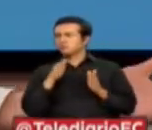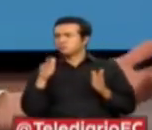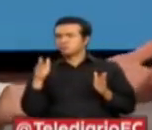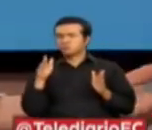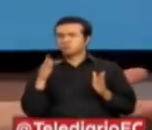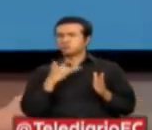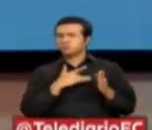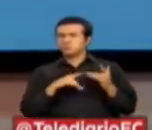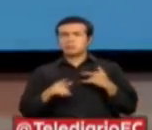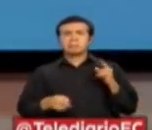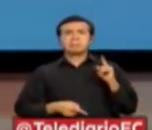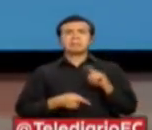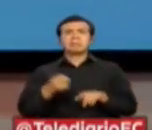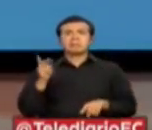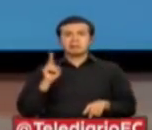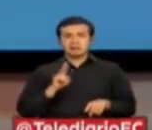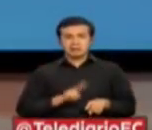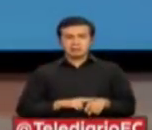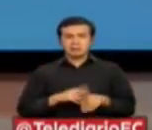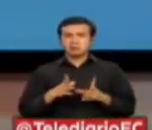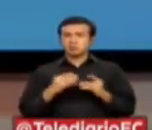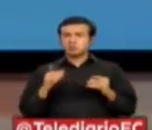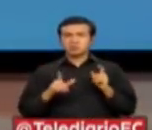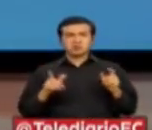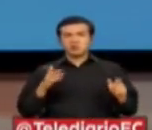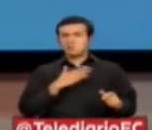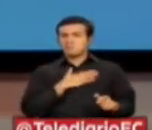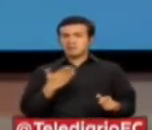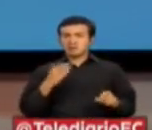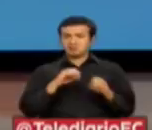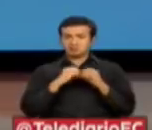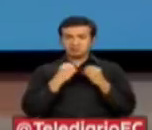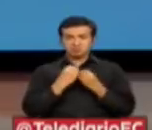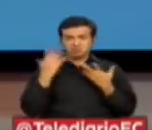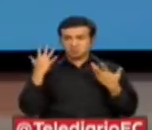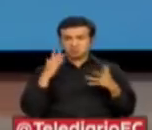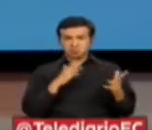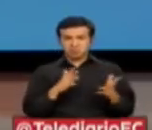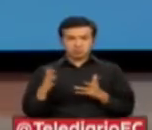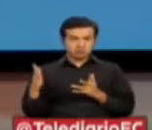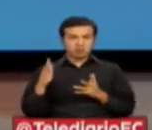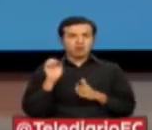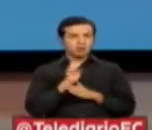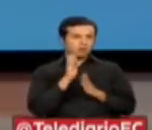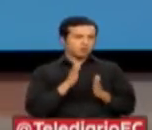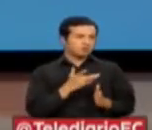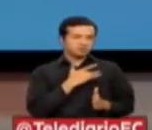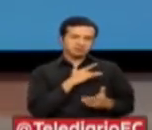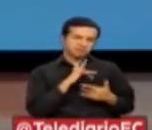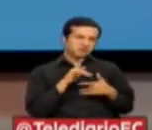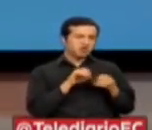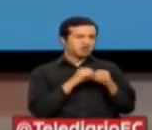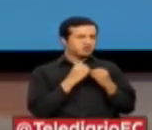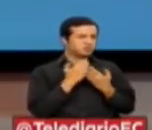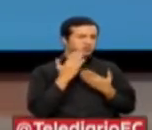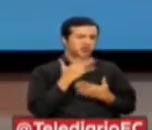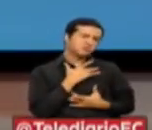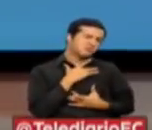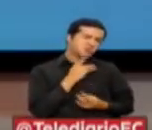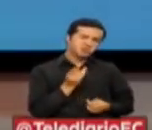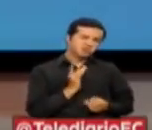últimos... Esto es inédito. Es absolutamente inédito. Es decir, no es inédito que el ecuatoriano no simpatice con una organización